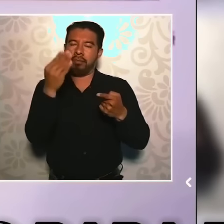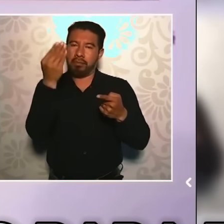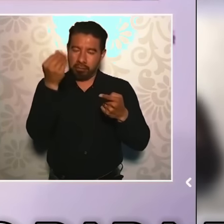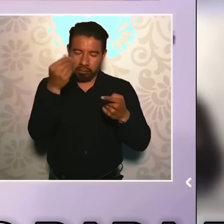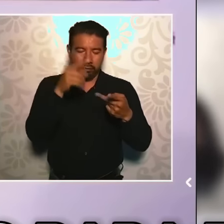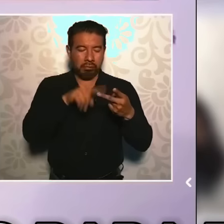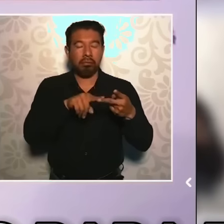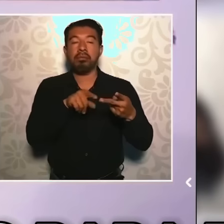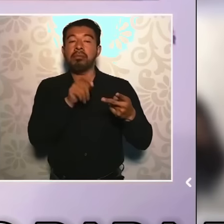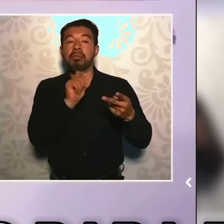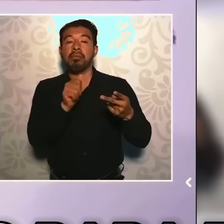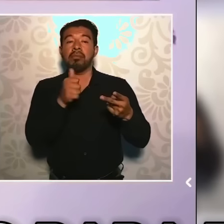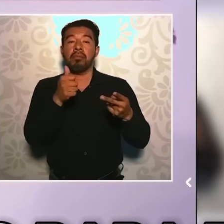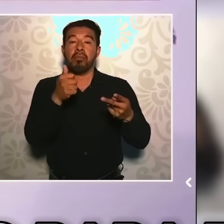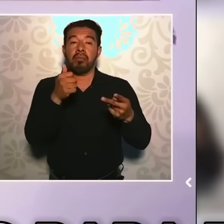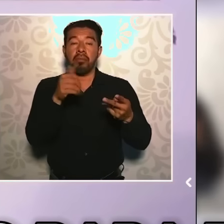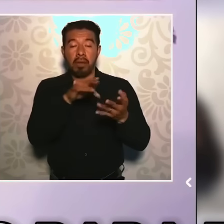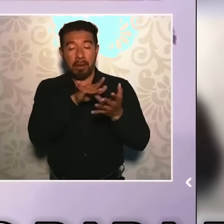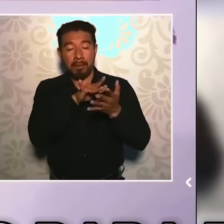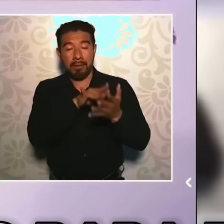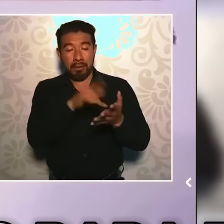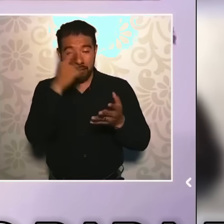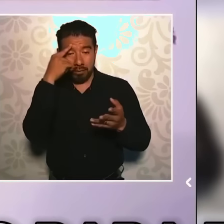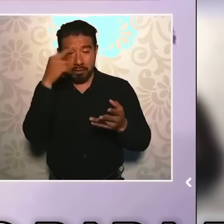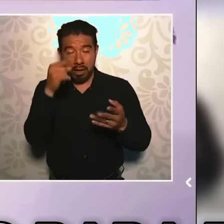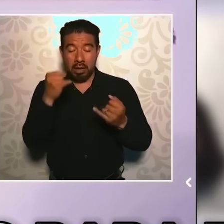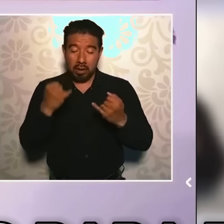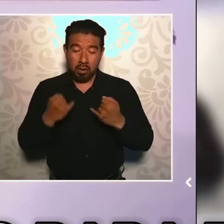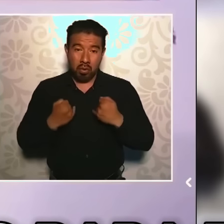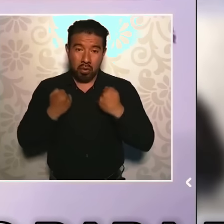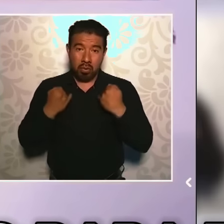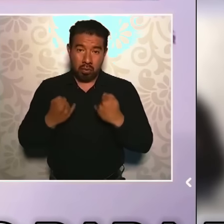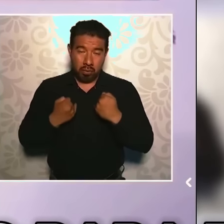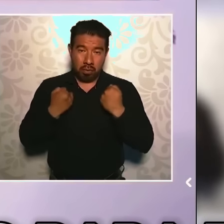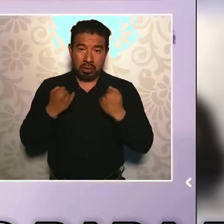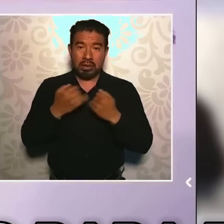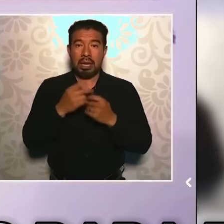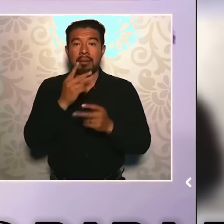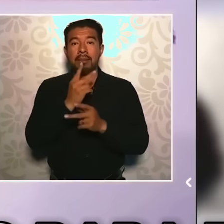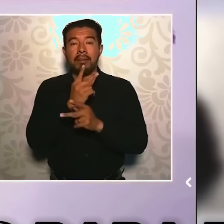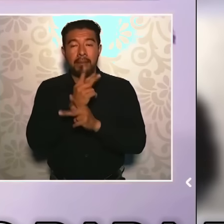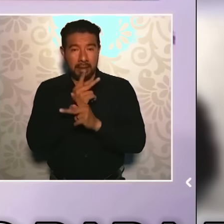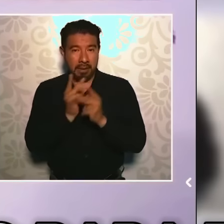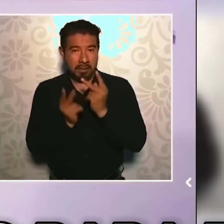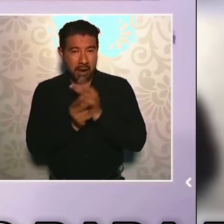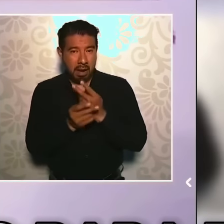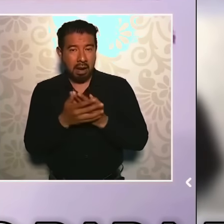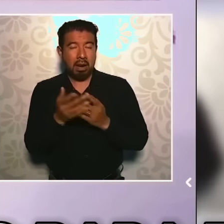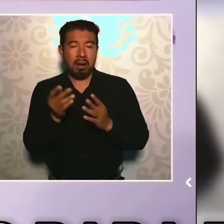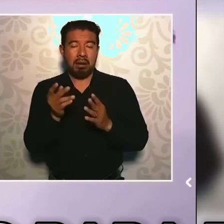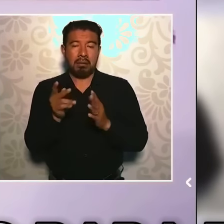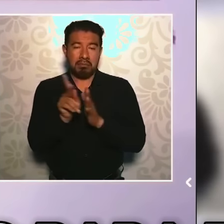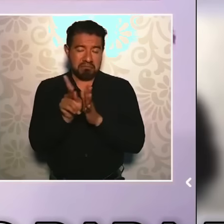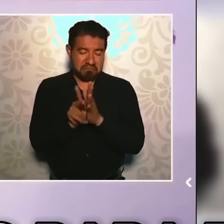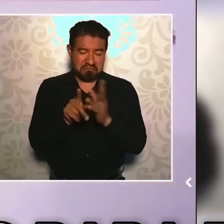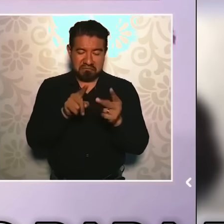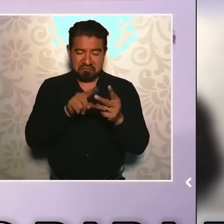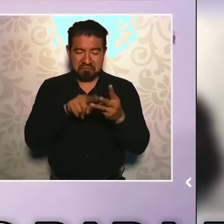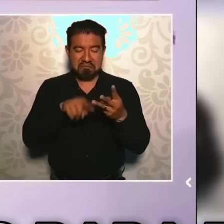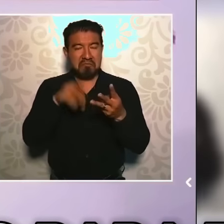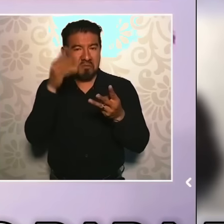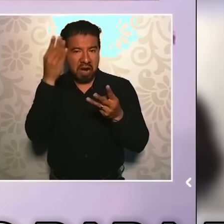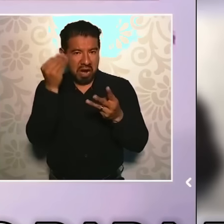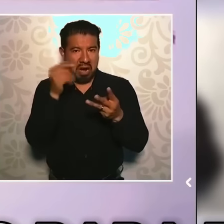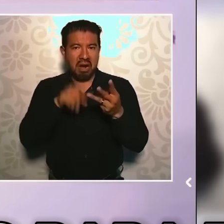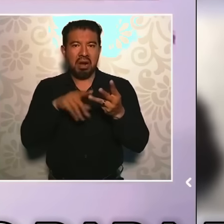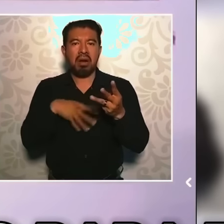continuar el apoyo a los jóvenes de preparatoria, las becas. Va a continuar el